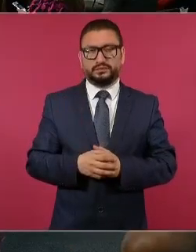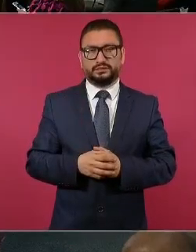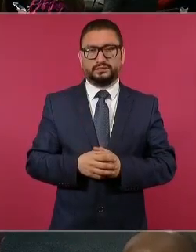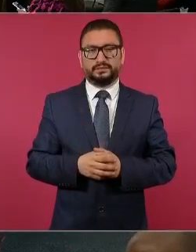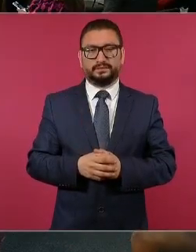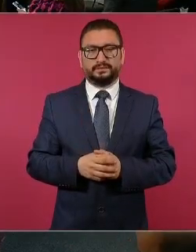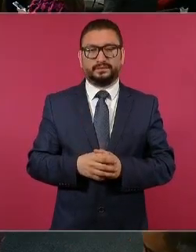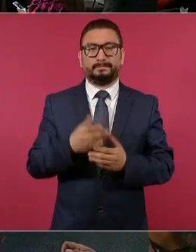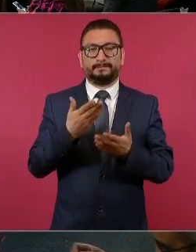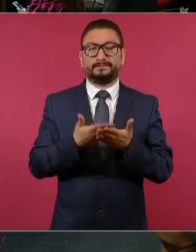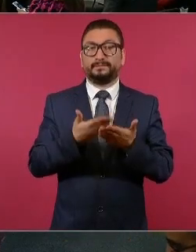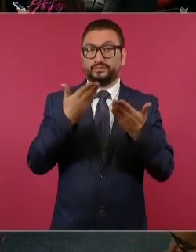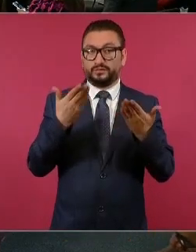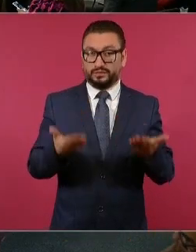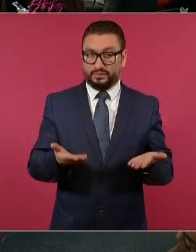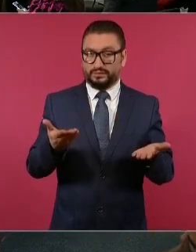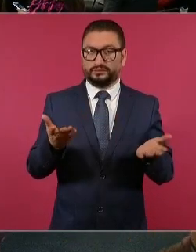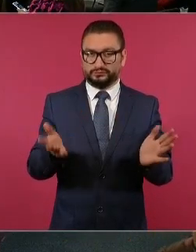ahora